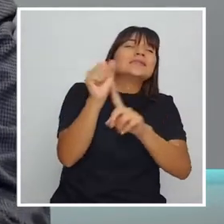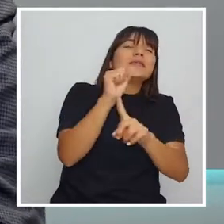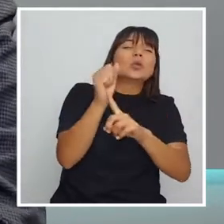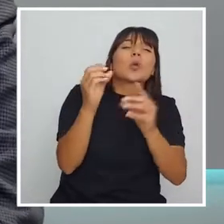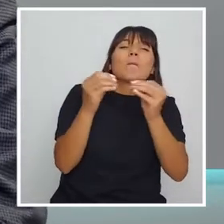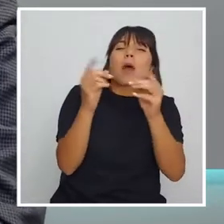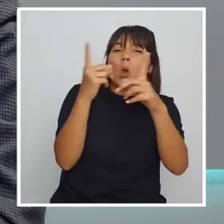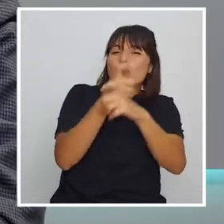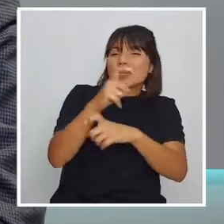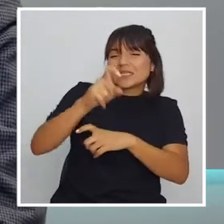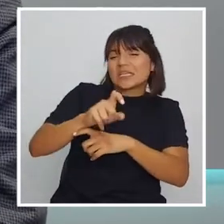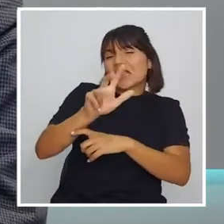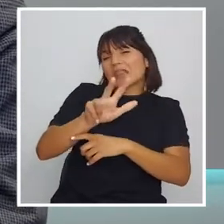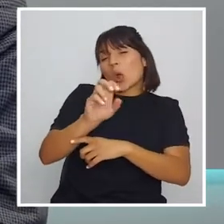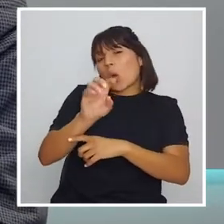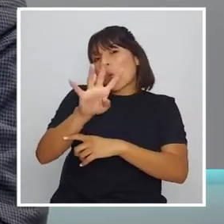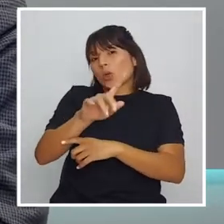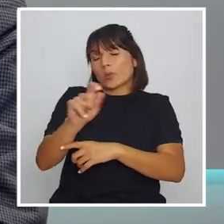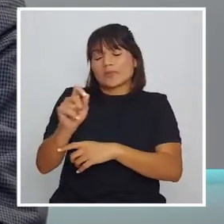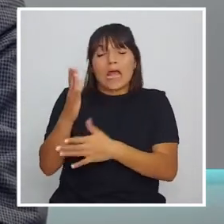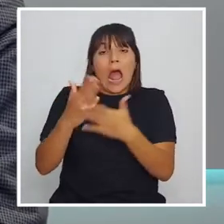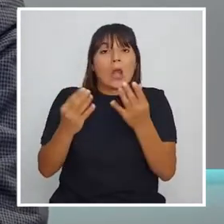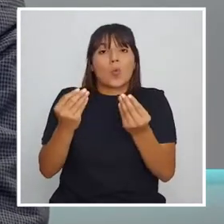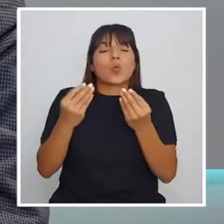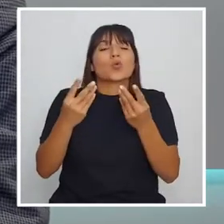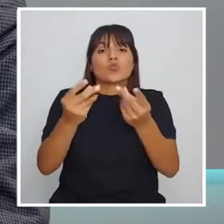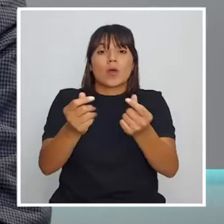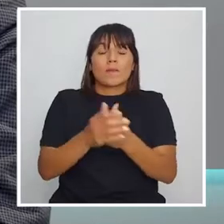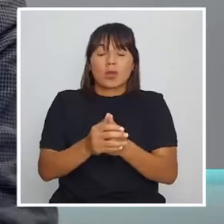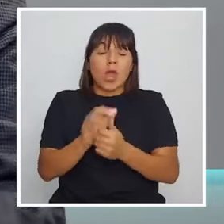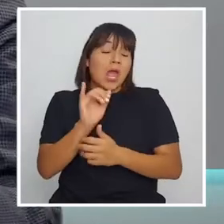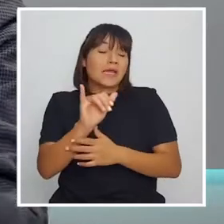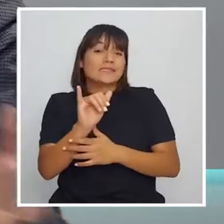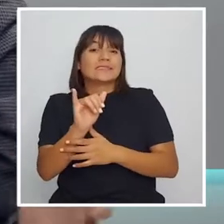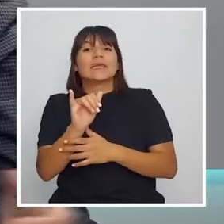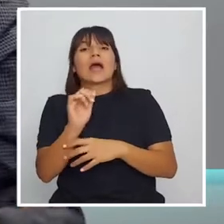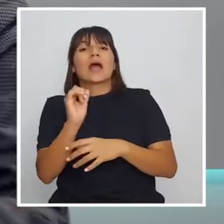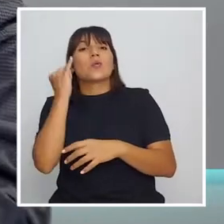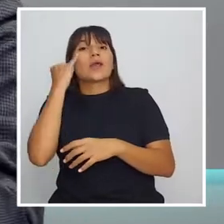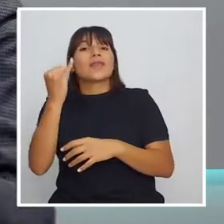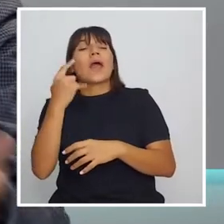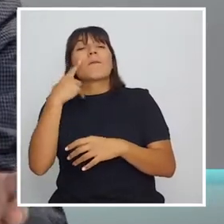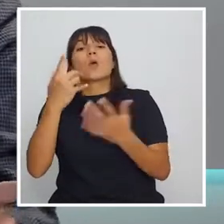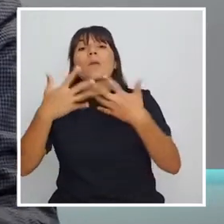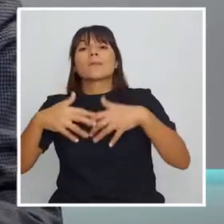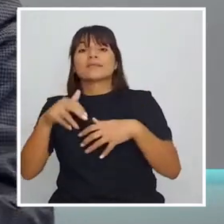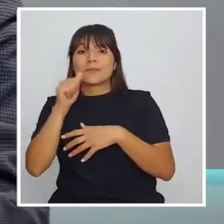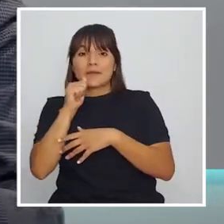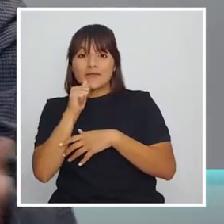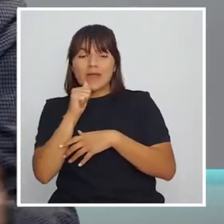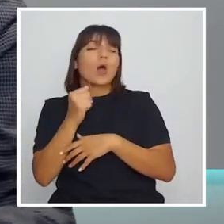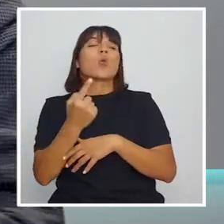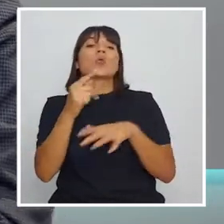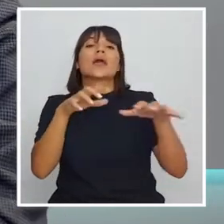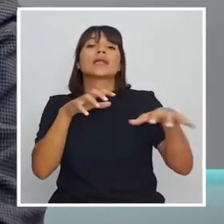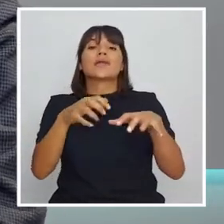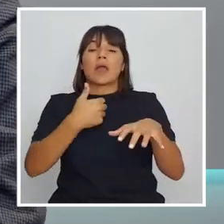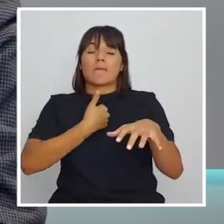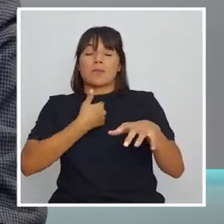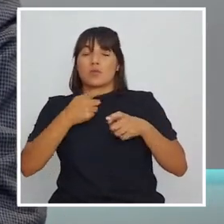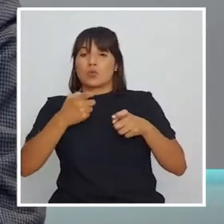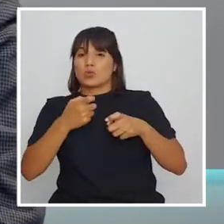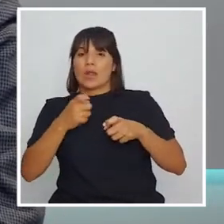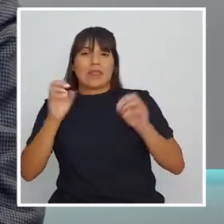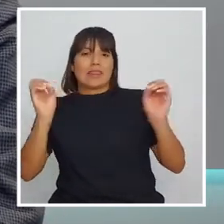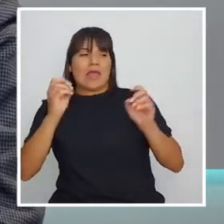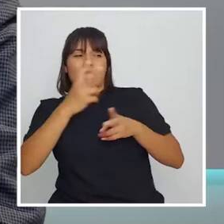sea, es muy rápido. Es una iniciativa entonces del sector privado, es una entidad de autorregulación, no dependemos de ninguna superintendencia ni